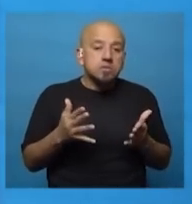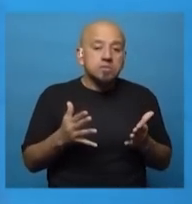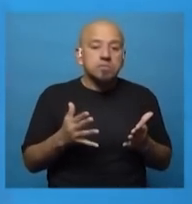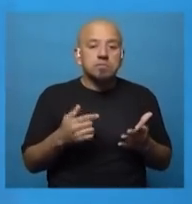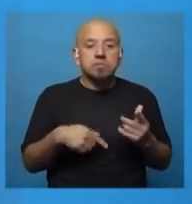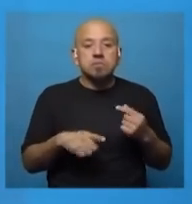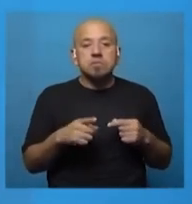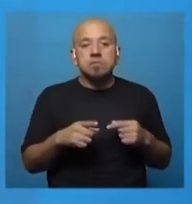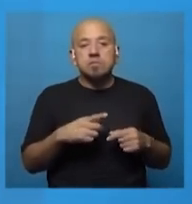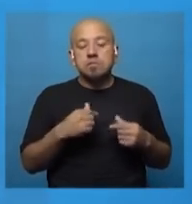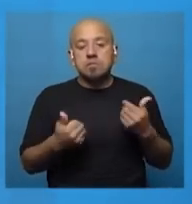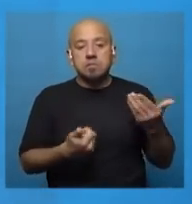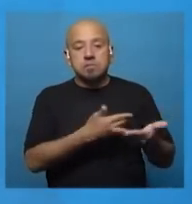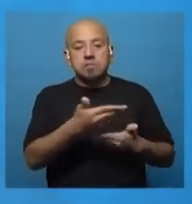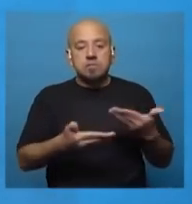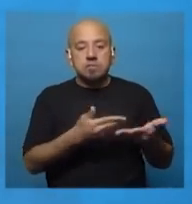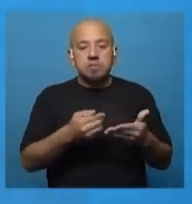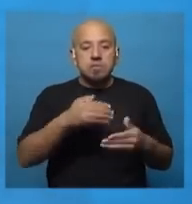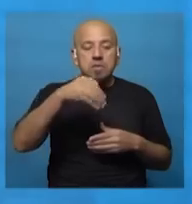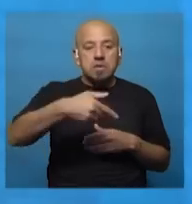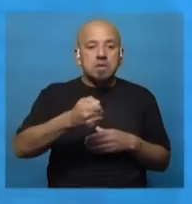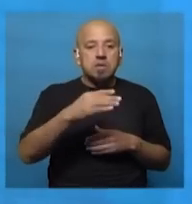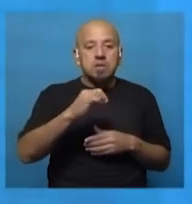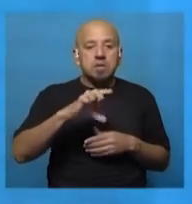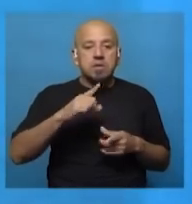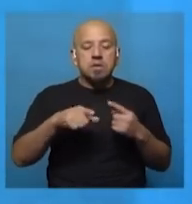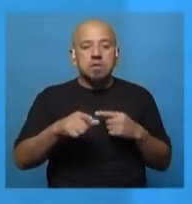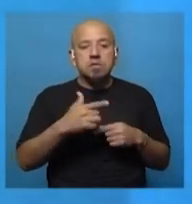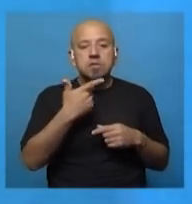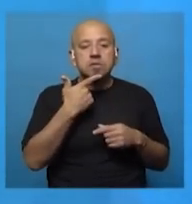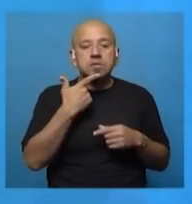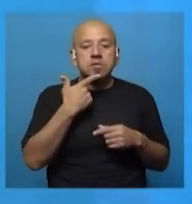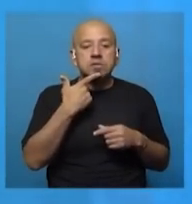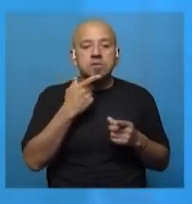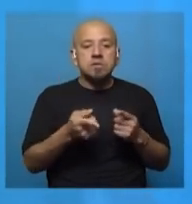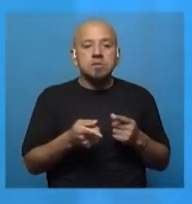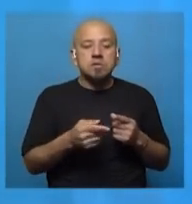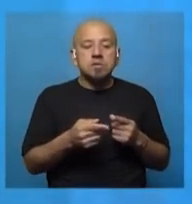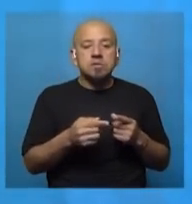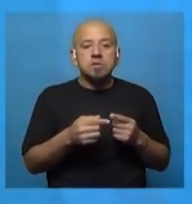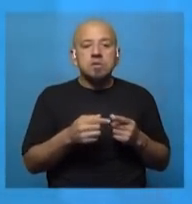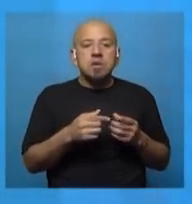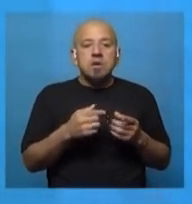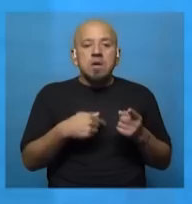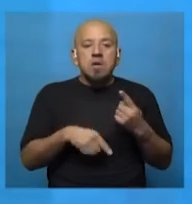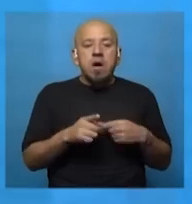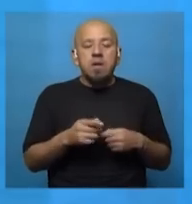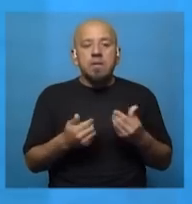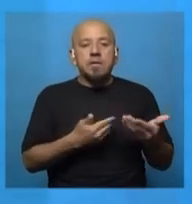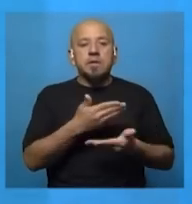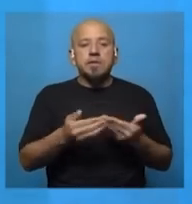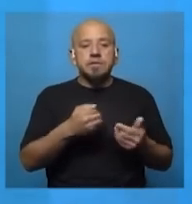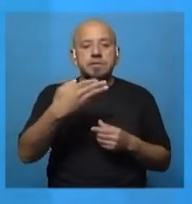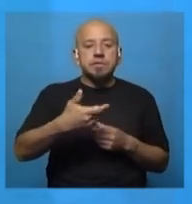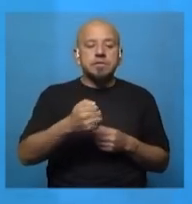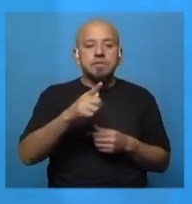de sus intercambios con Massiel que reitero fueron en septiembre y principios de noviembre y de su intercambio con